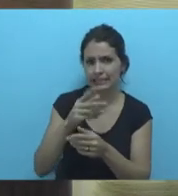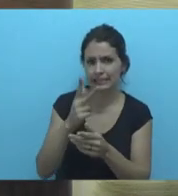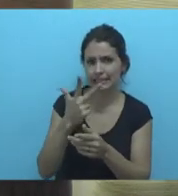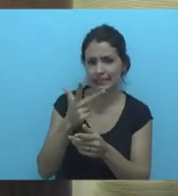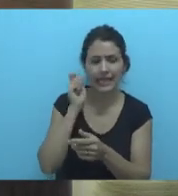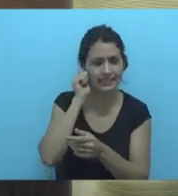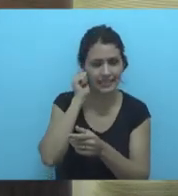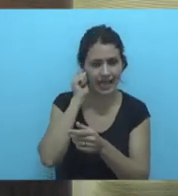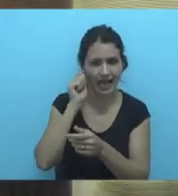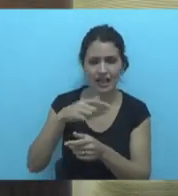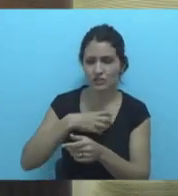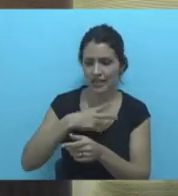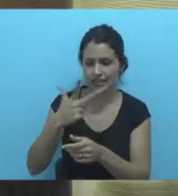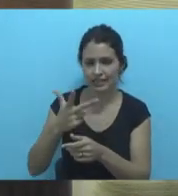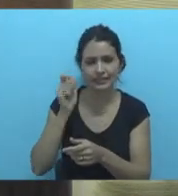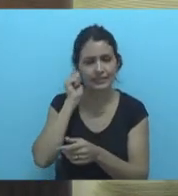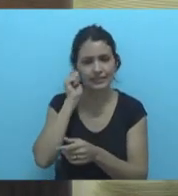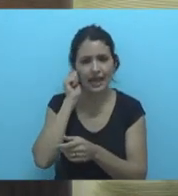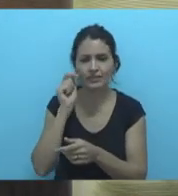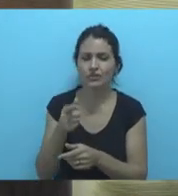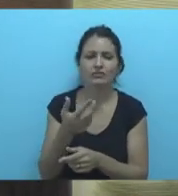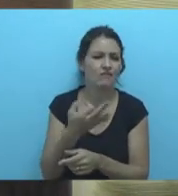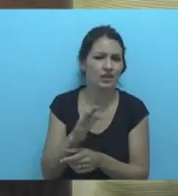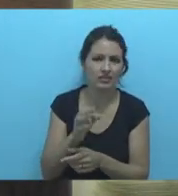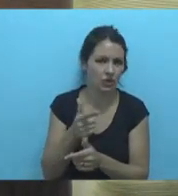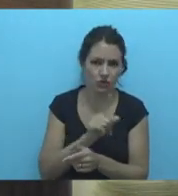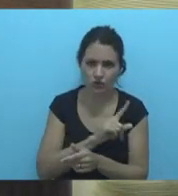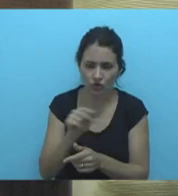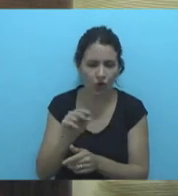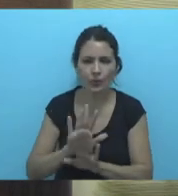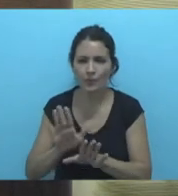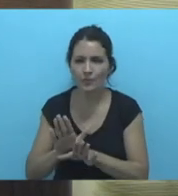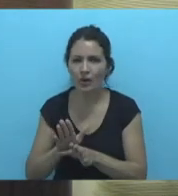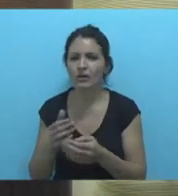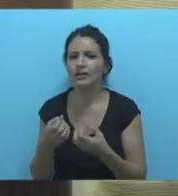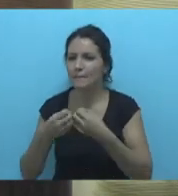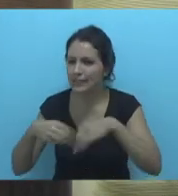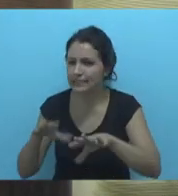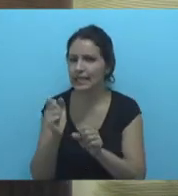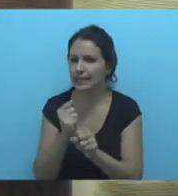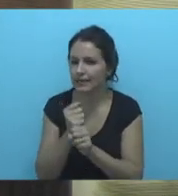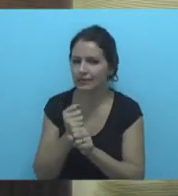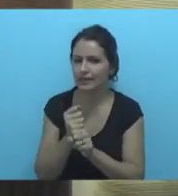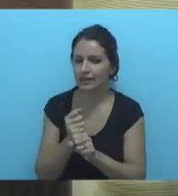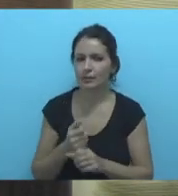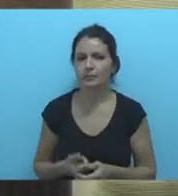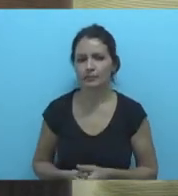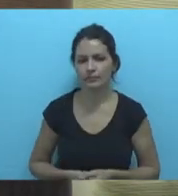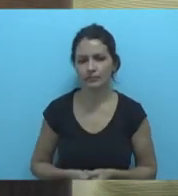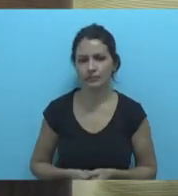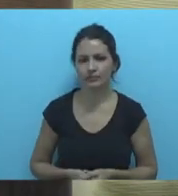Sabemos que si bien estas salas no son obligatorias, sería de fundamental importancia la pronta aplicación de dicho